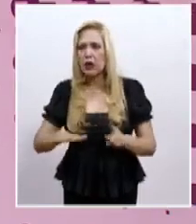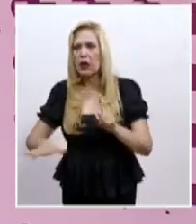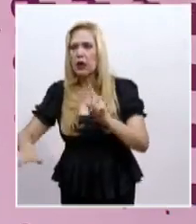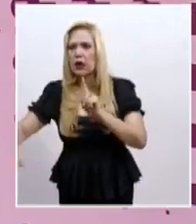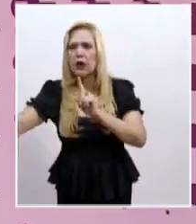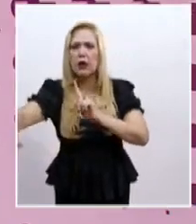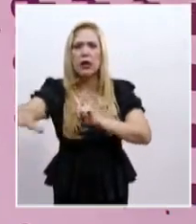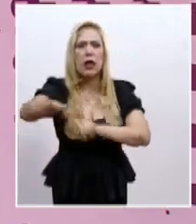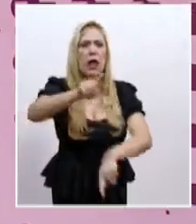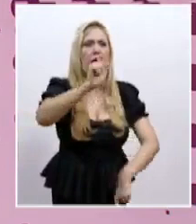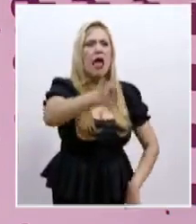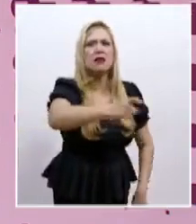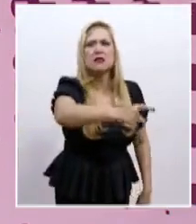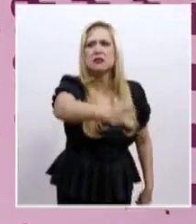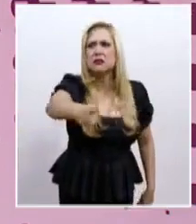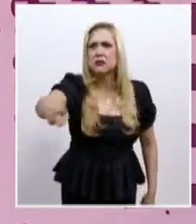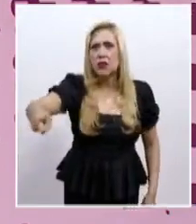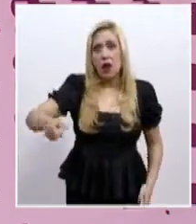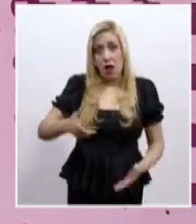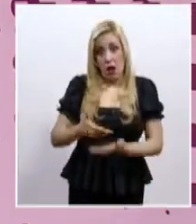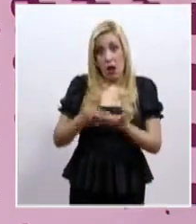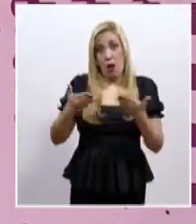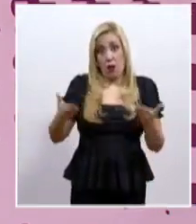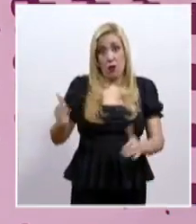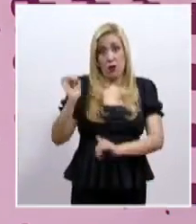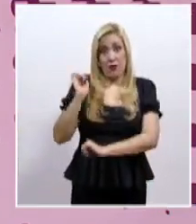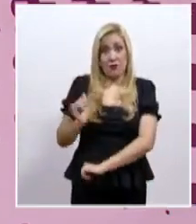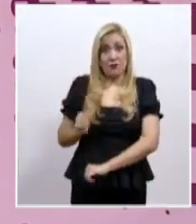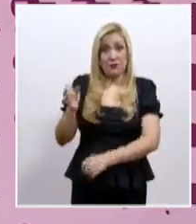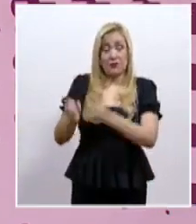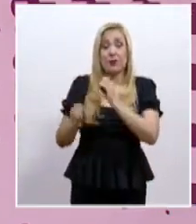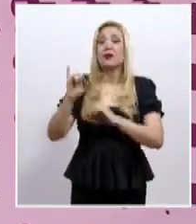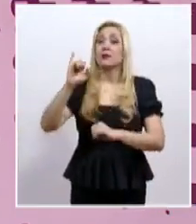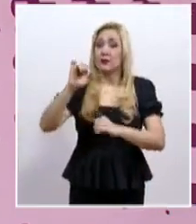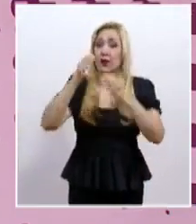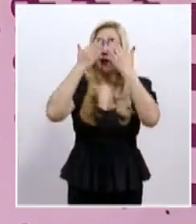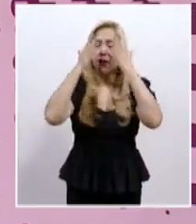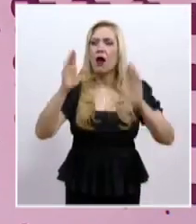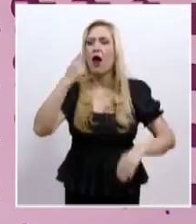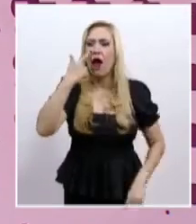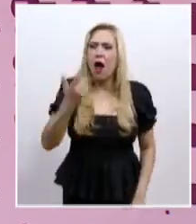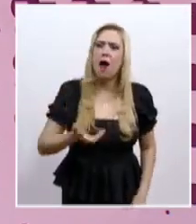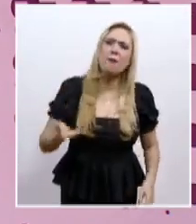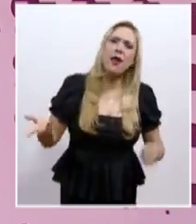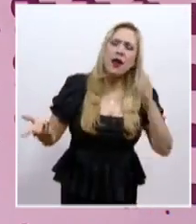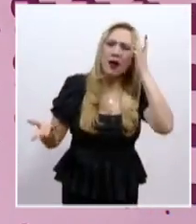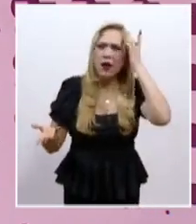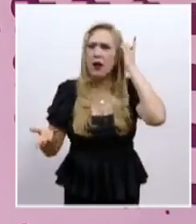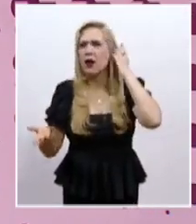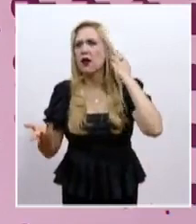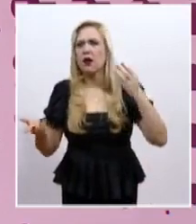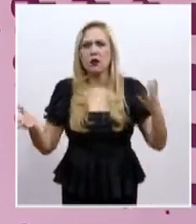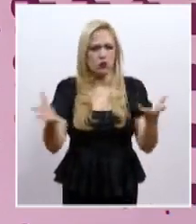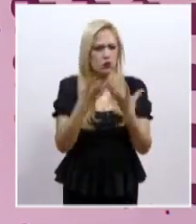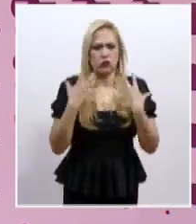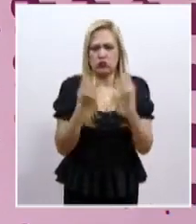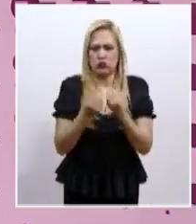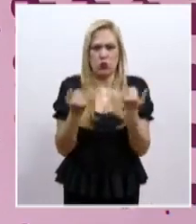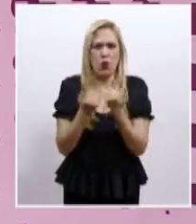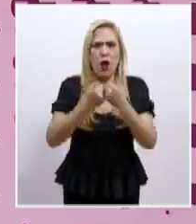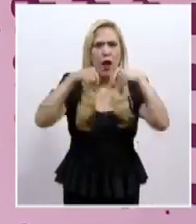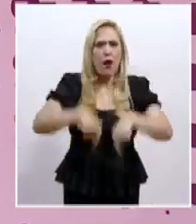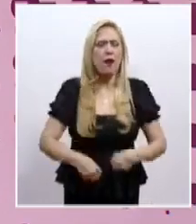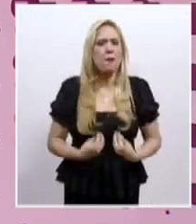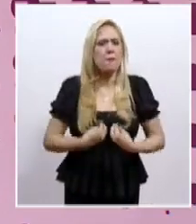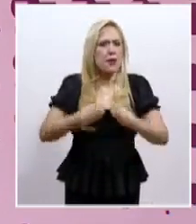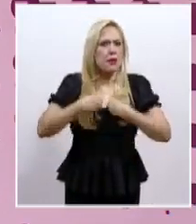muy sano que el Poder Judicial se asuma como un órgano del Estado. Es decir, vamos todos en el mismo camión. Entonces, no solo es decir si